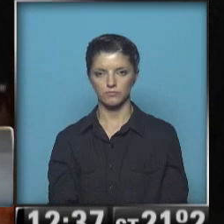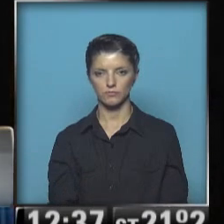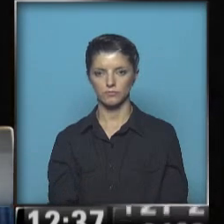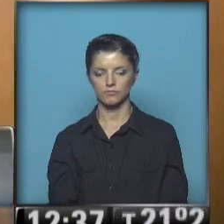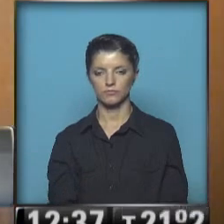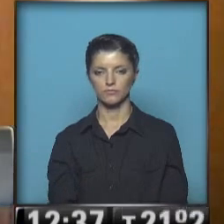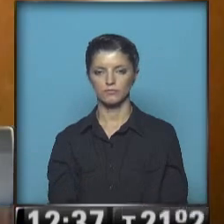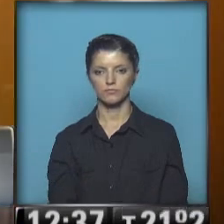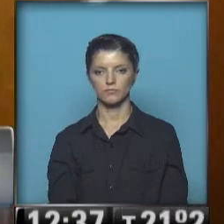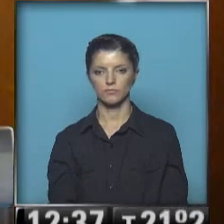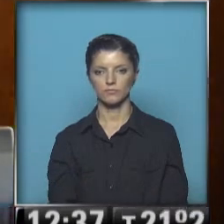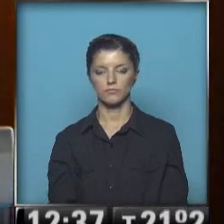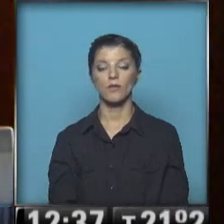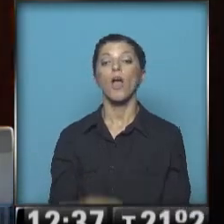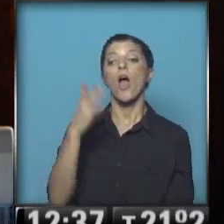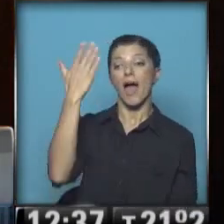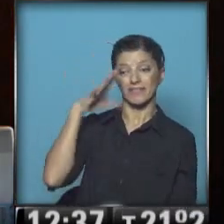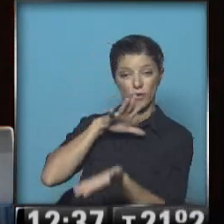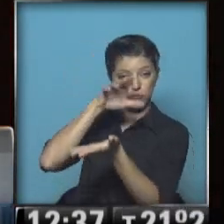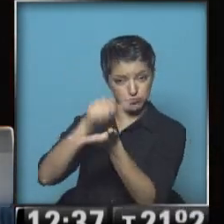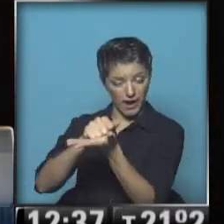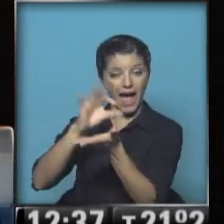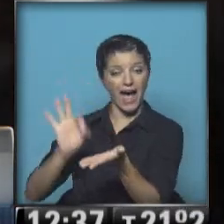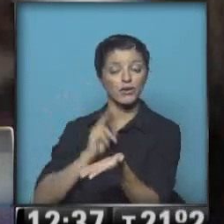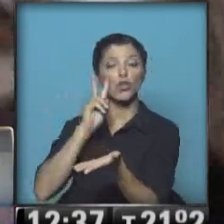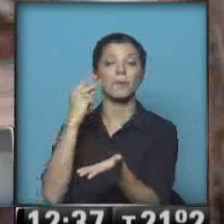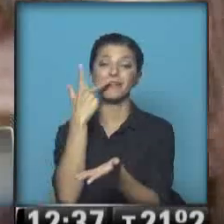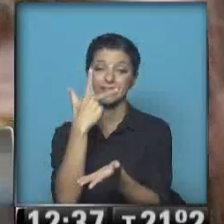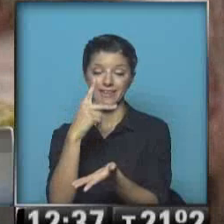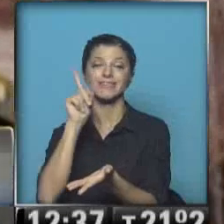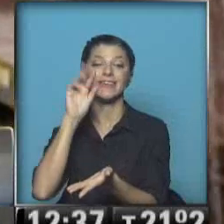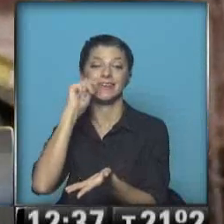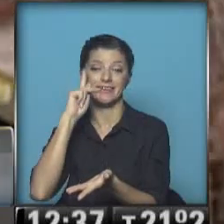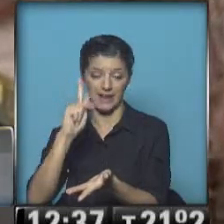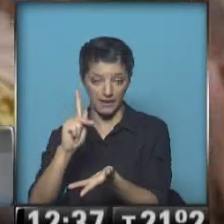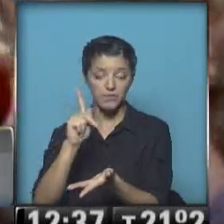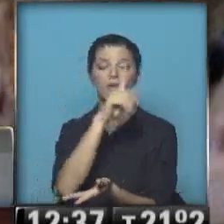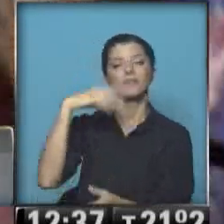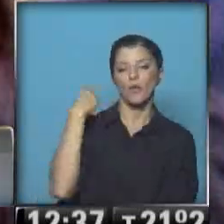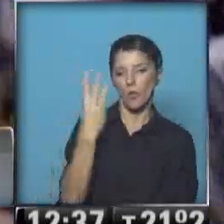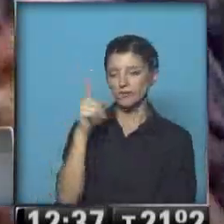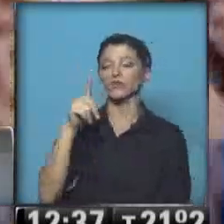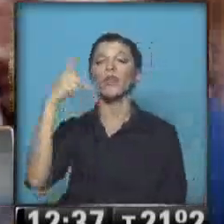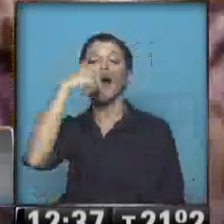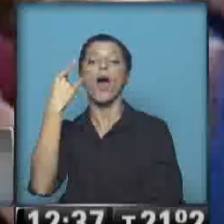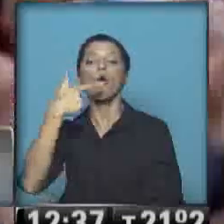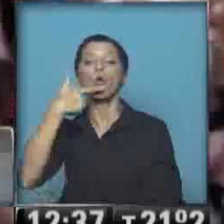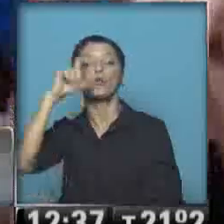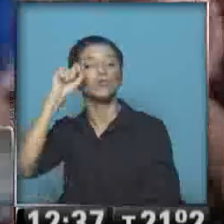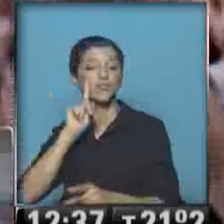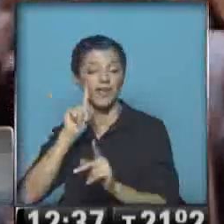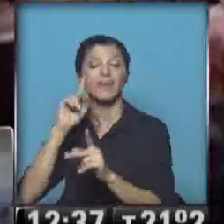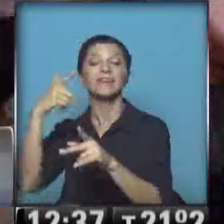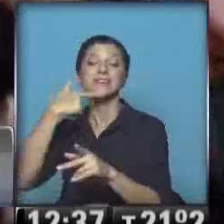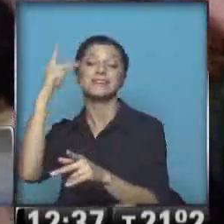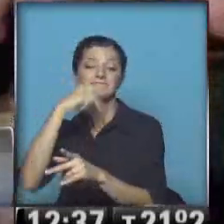actuales al invadir y ocupar Irak en 2003 Washington reemplazó al Estado sunita de Sadam hussein por unita